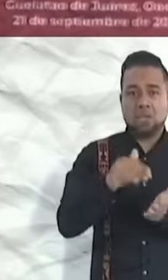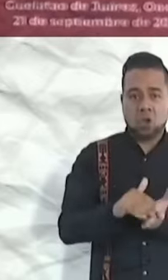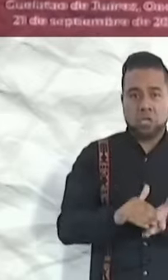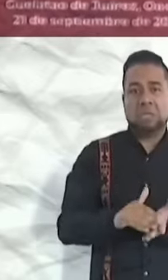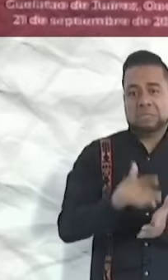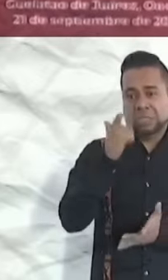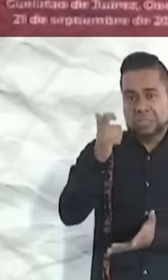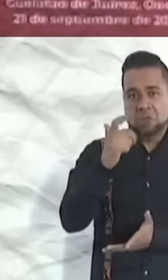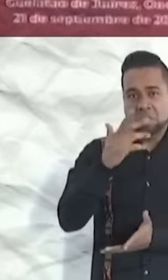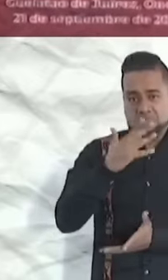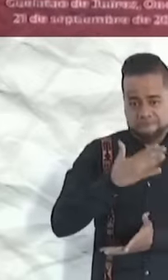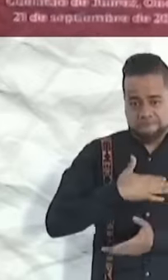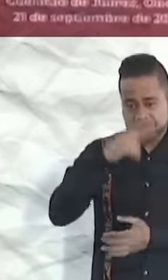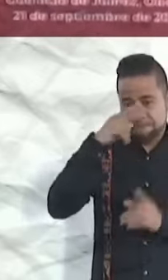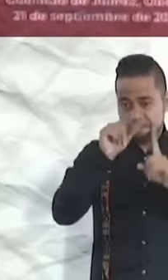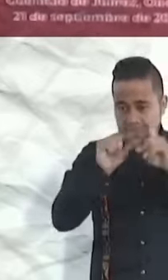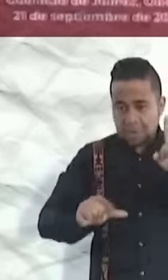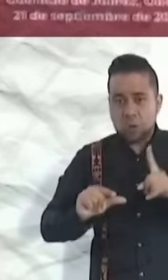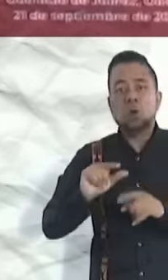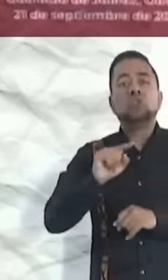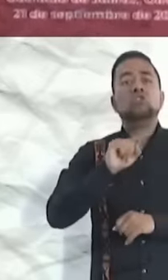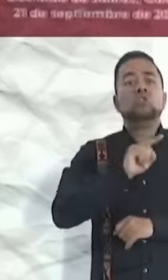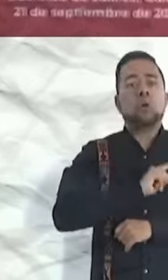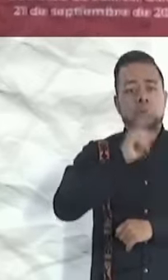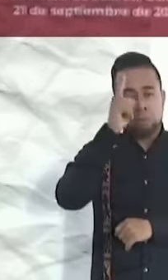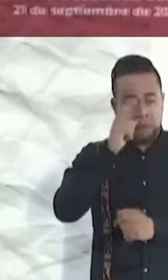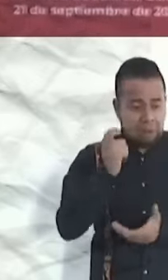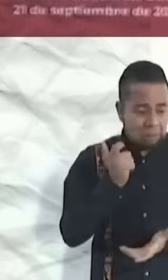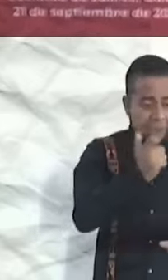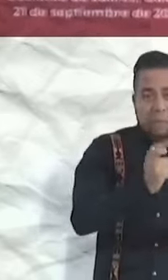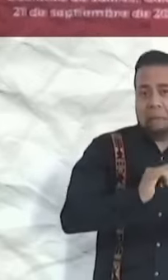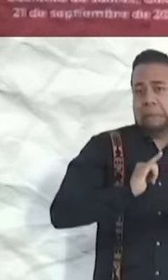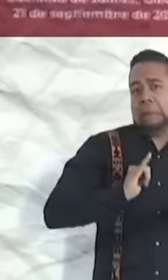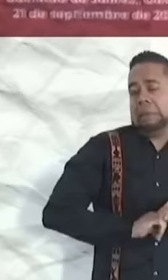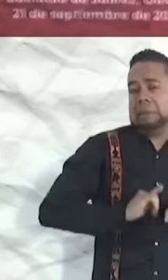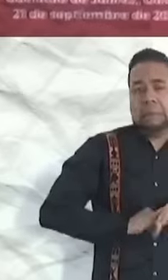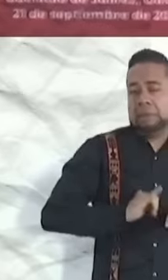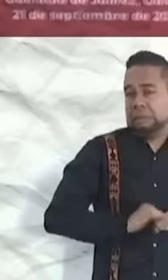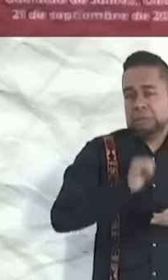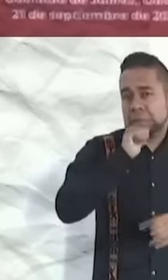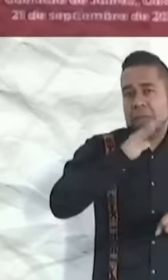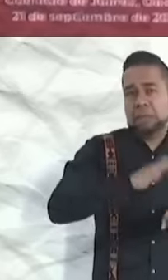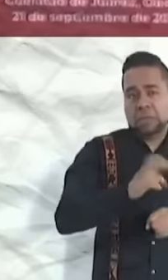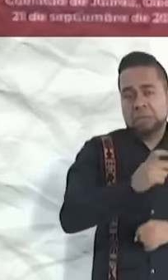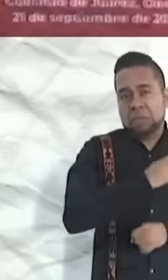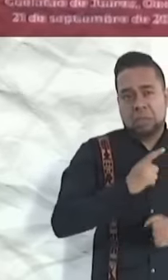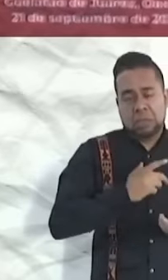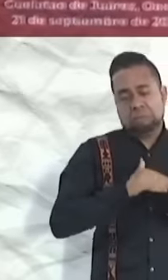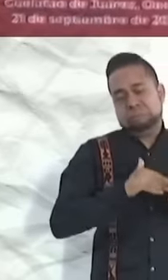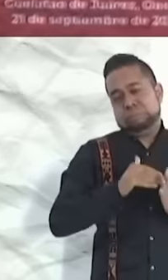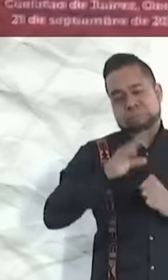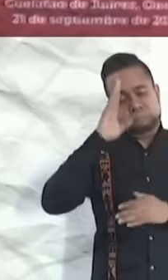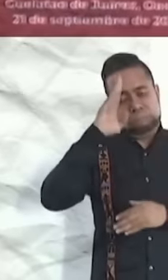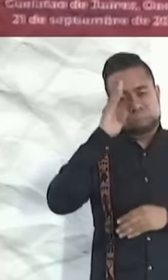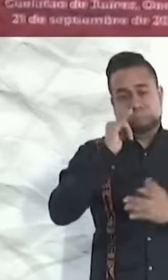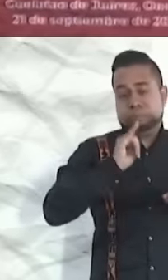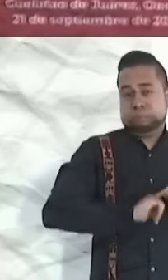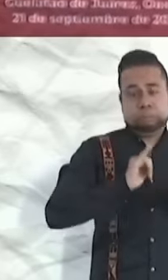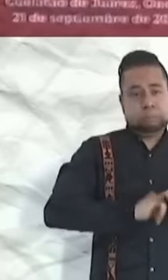billones solo para pagar intereses. Por Dios. De esa enorme deuda. Por Dios. Ahora